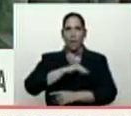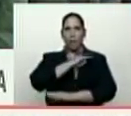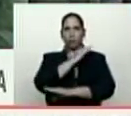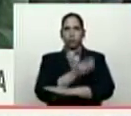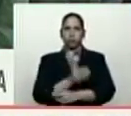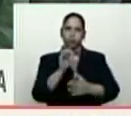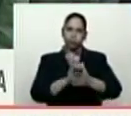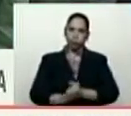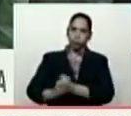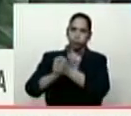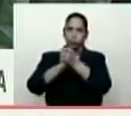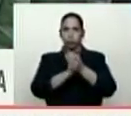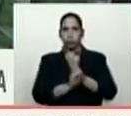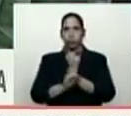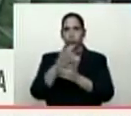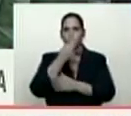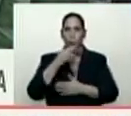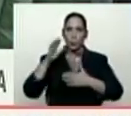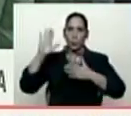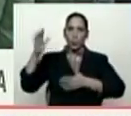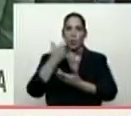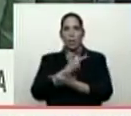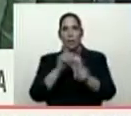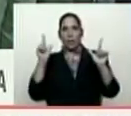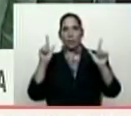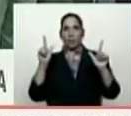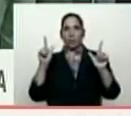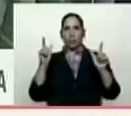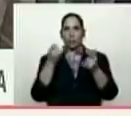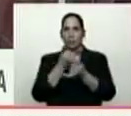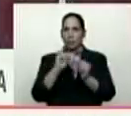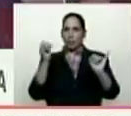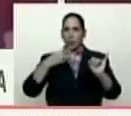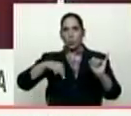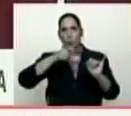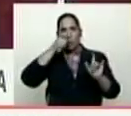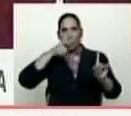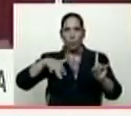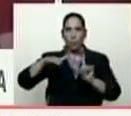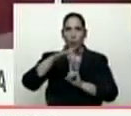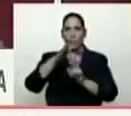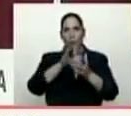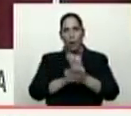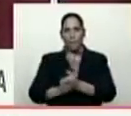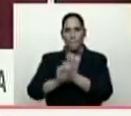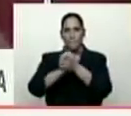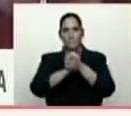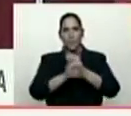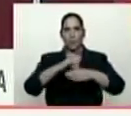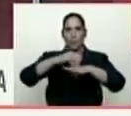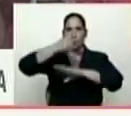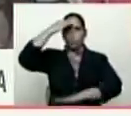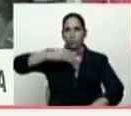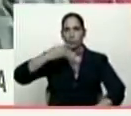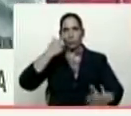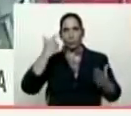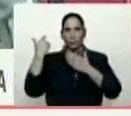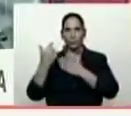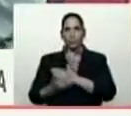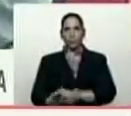y comprometida con la liberación y la independencia de nuestro pueblo. Querido compañero mayor general.